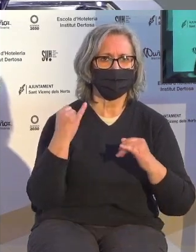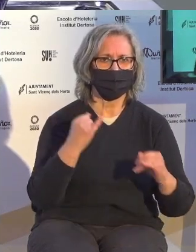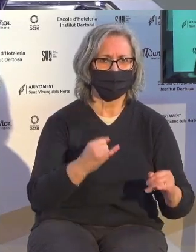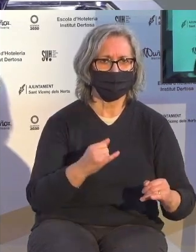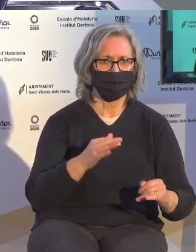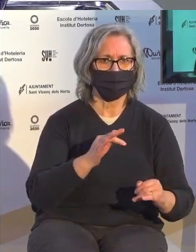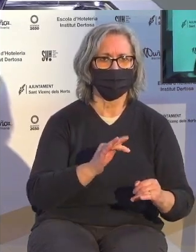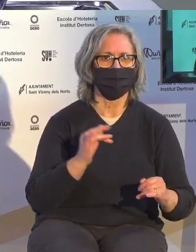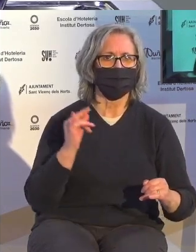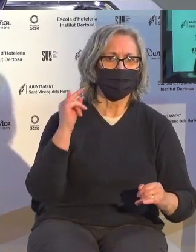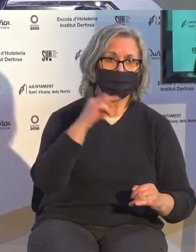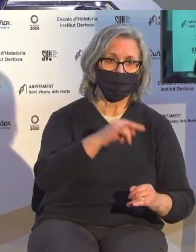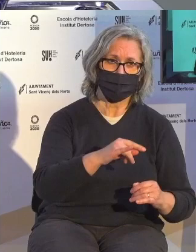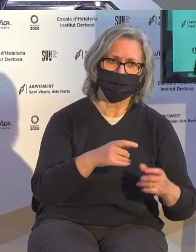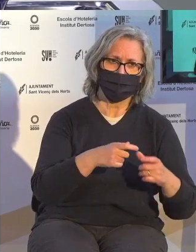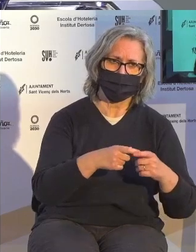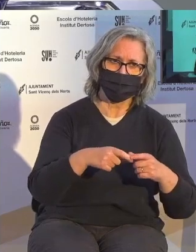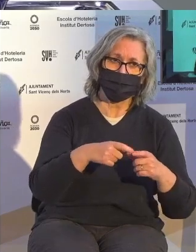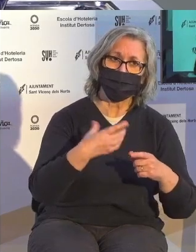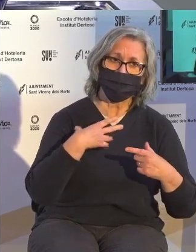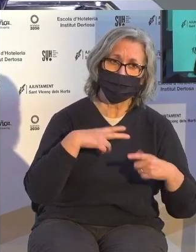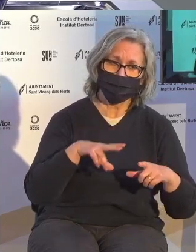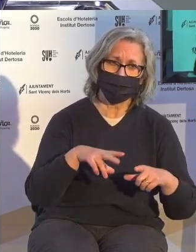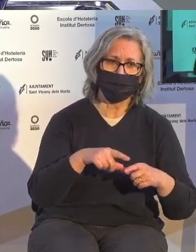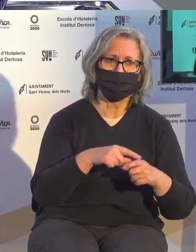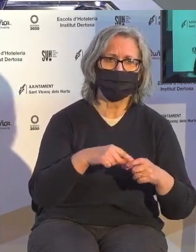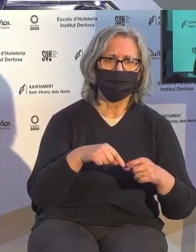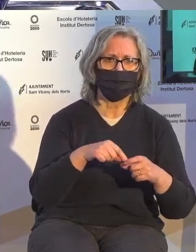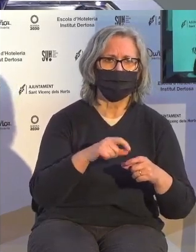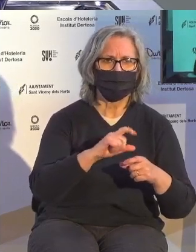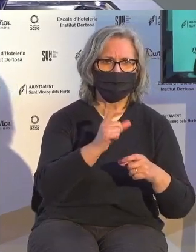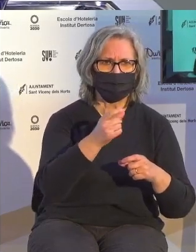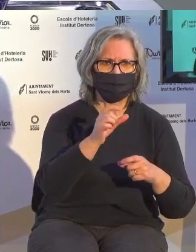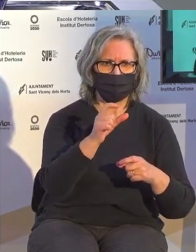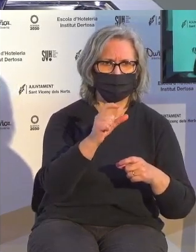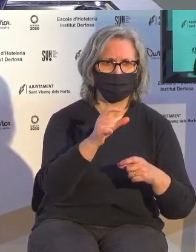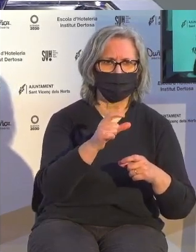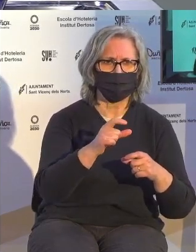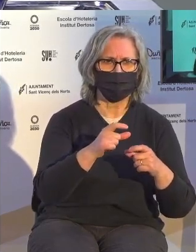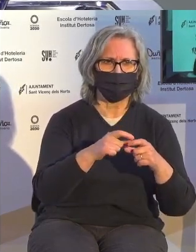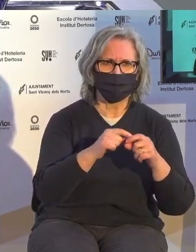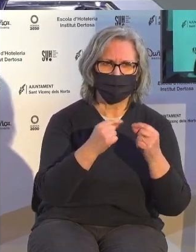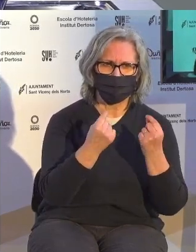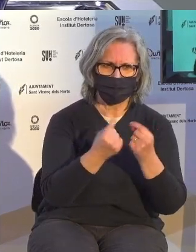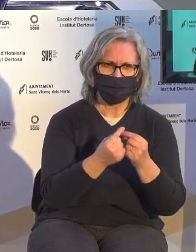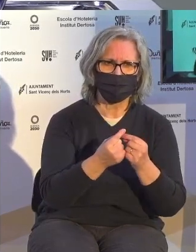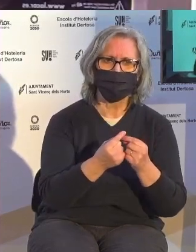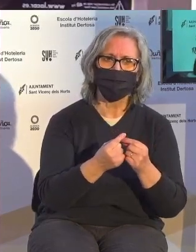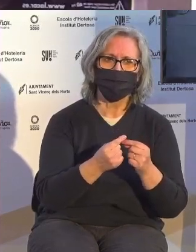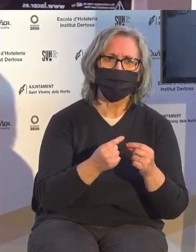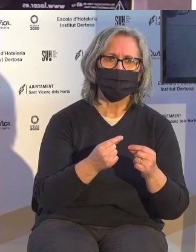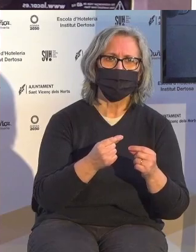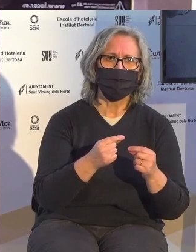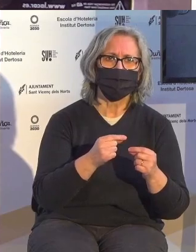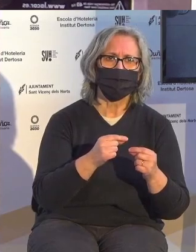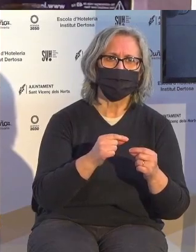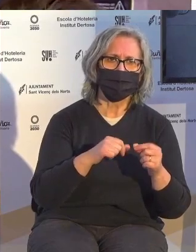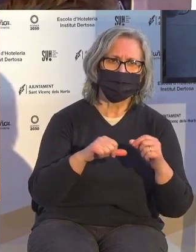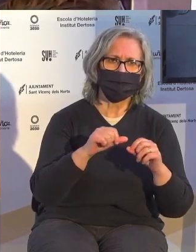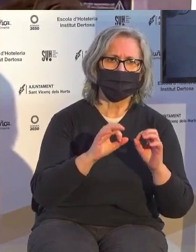y con mucha suerte poquísimos quebraron pero unos quebraron sí pero trae de la mano de lobiano los